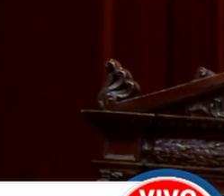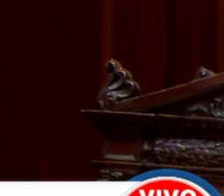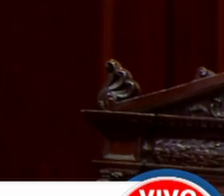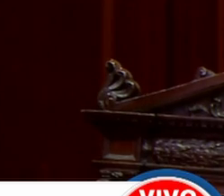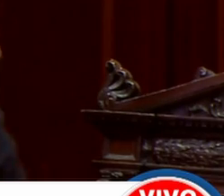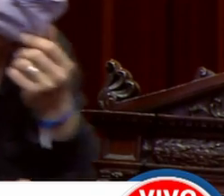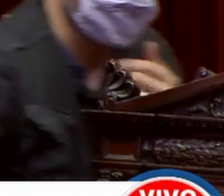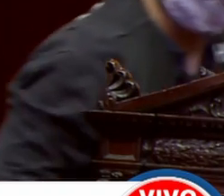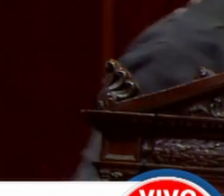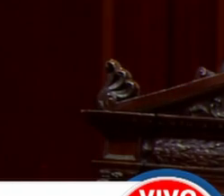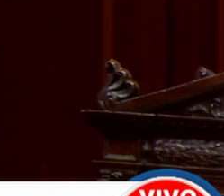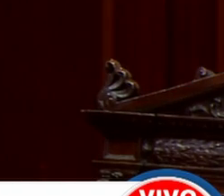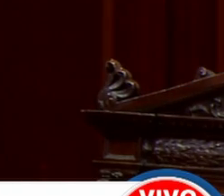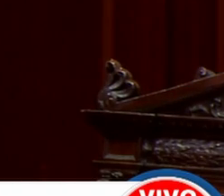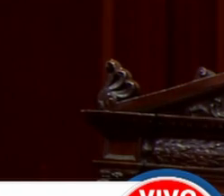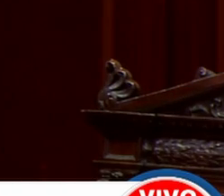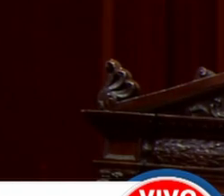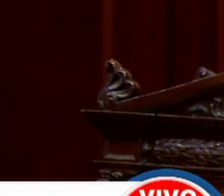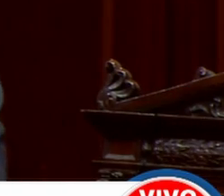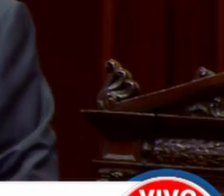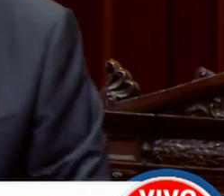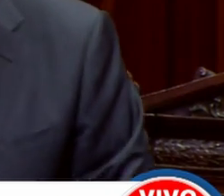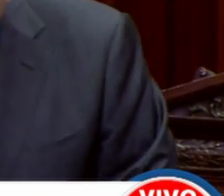puede ocupar su banca diputada